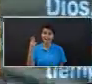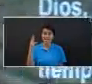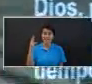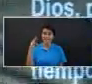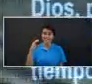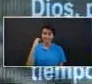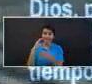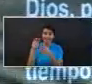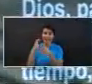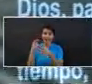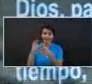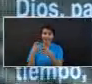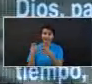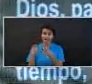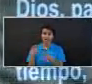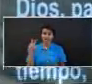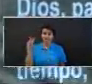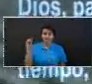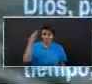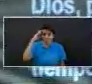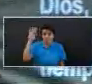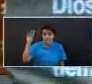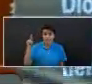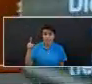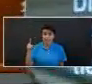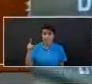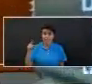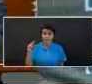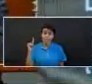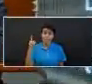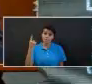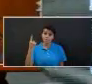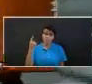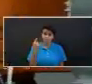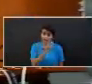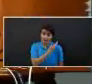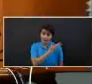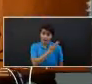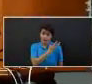y no sabía quiénes iban en el segundo, y menos quién iban en primera clase.